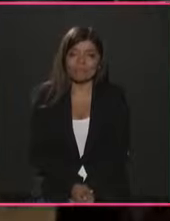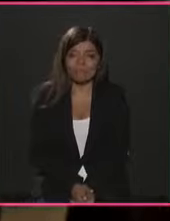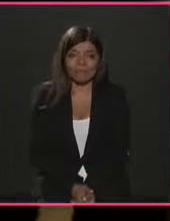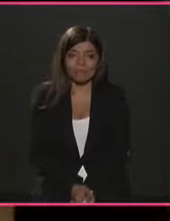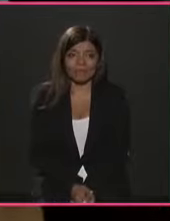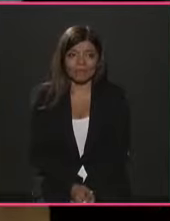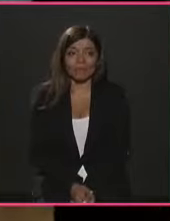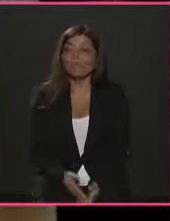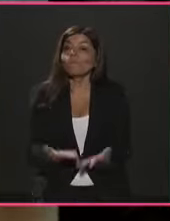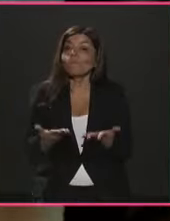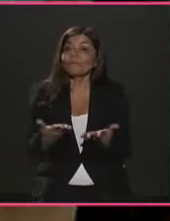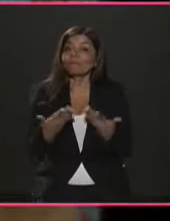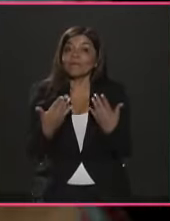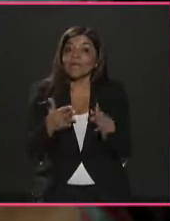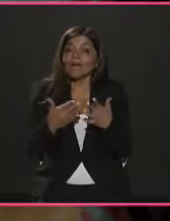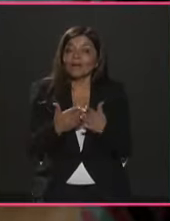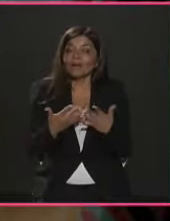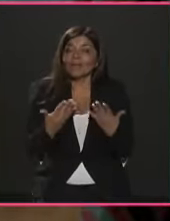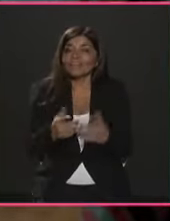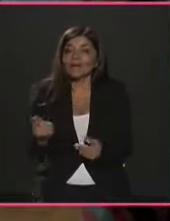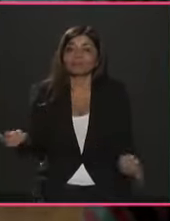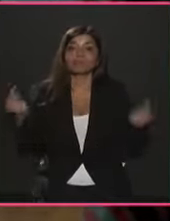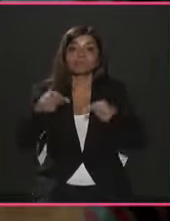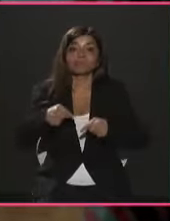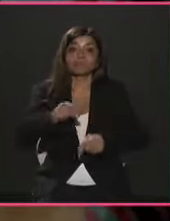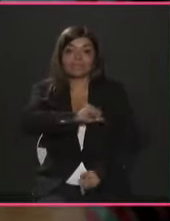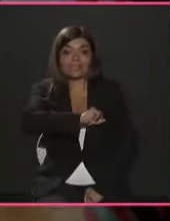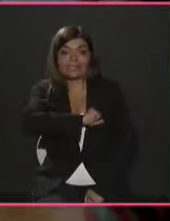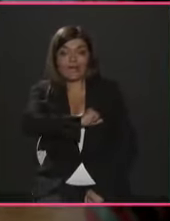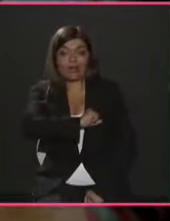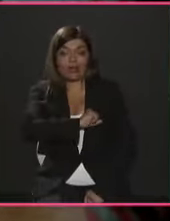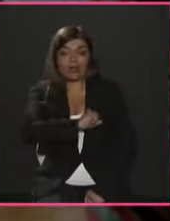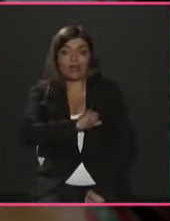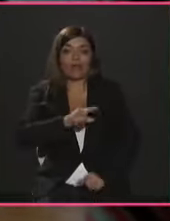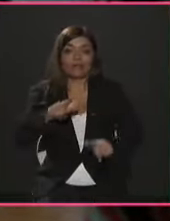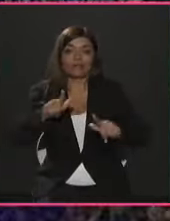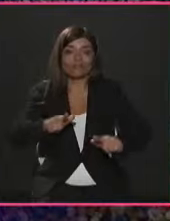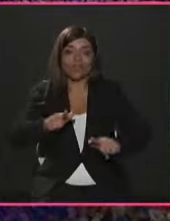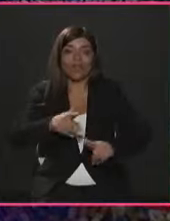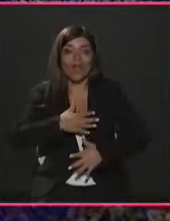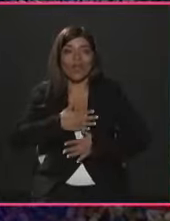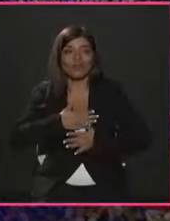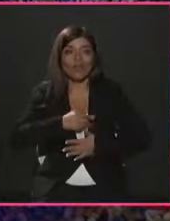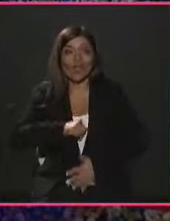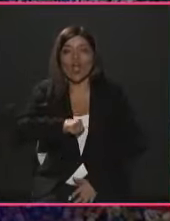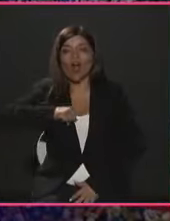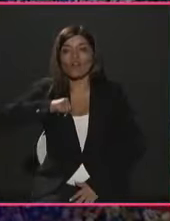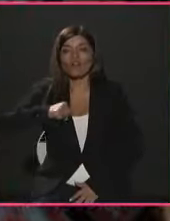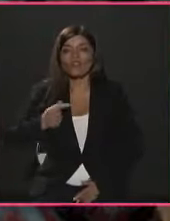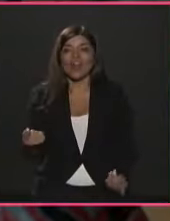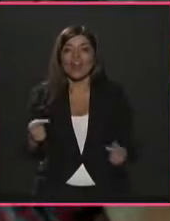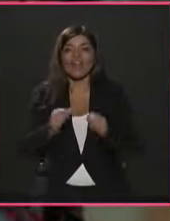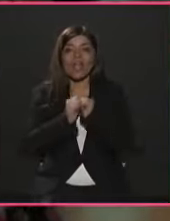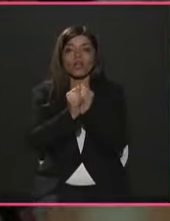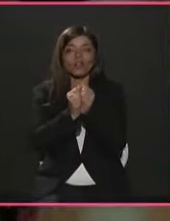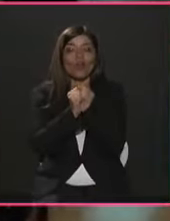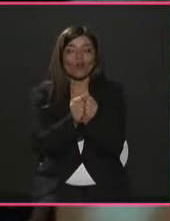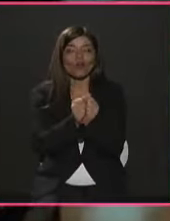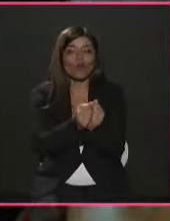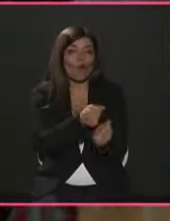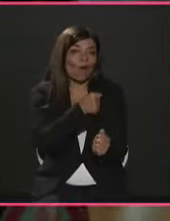gracias Bueno y ahora volviendo al set Qué gusto qué orgullo estar acá junto a una